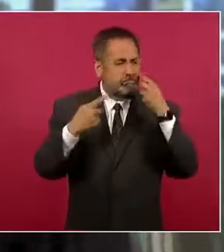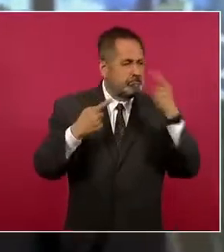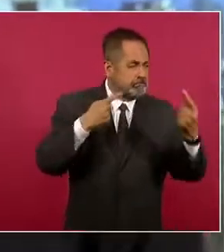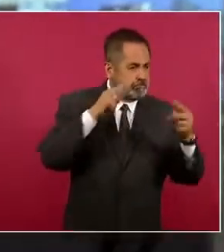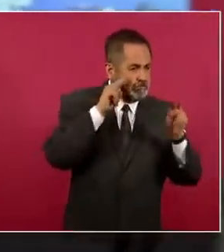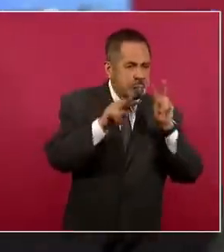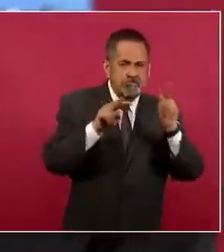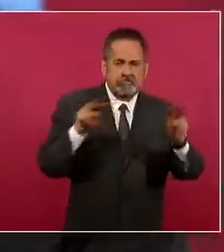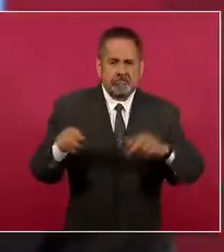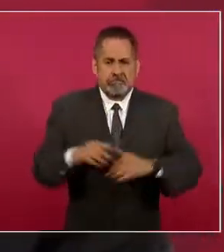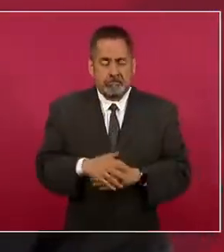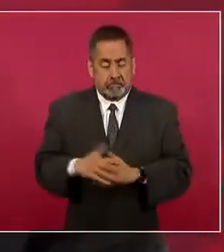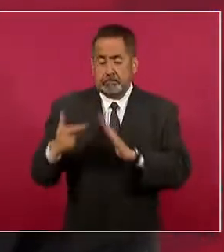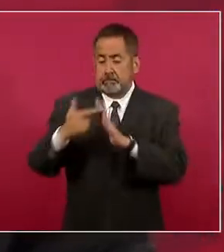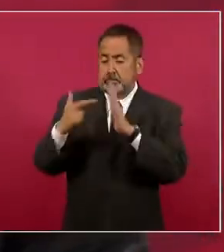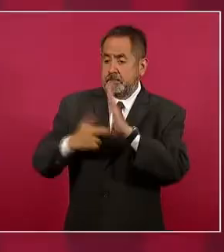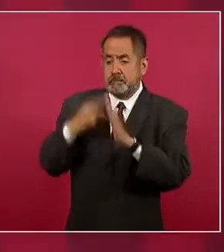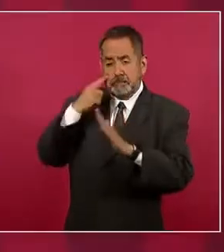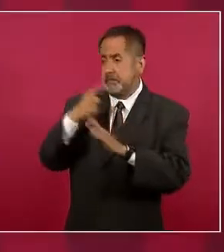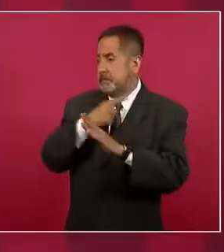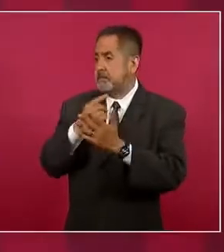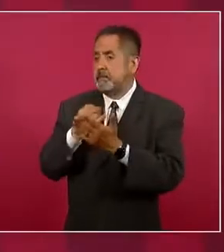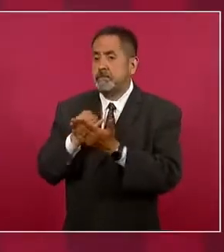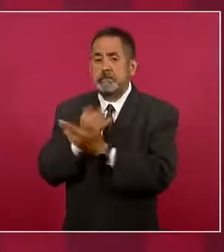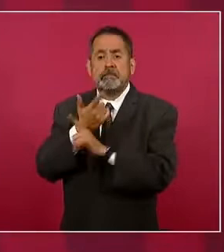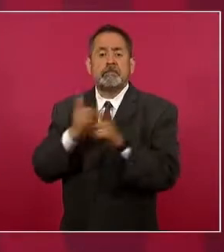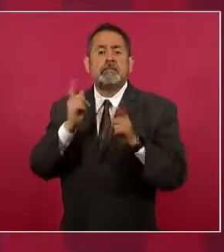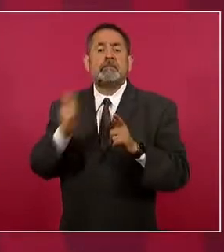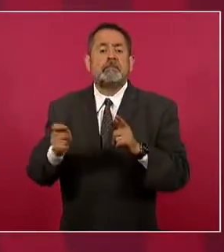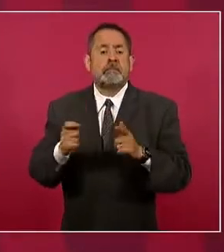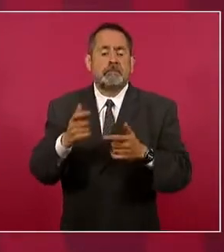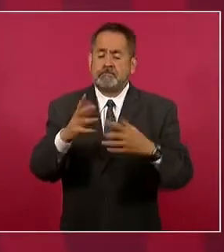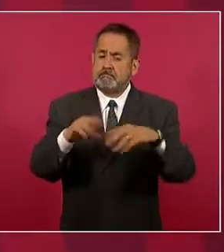regla de oro de la democracia es la transparencia.